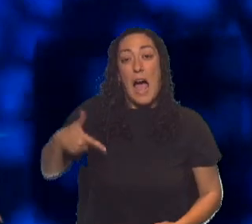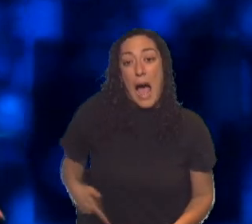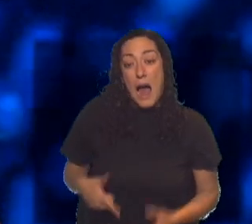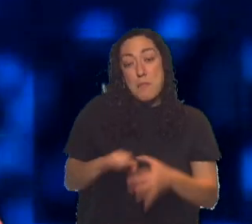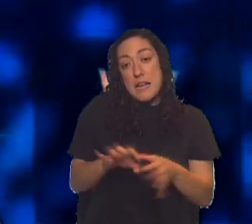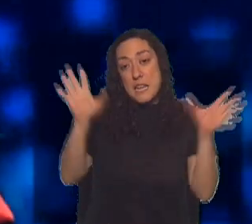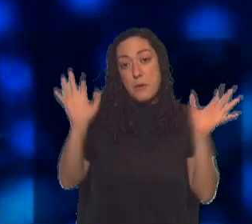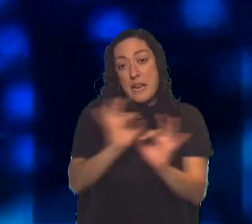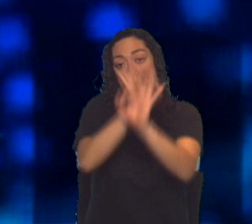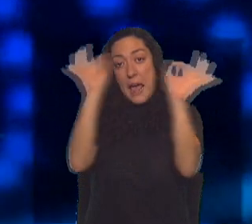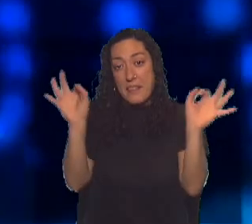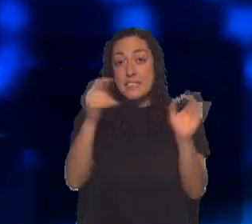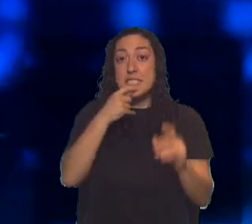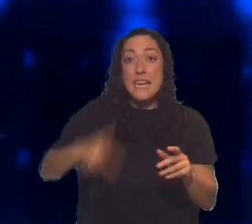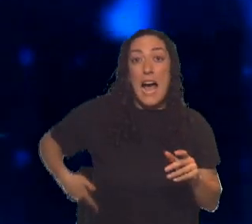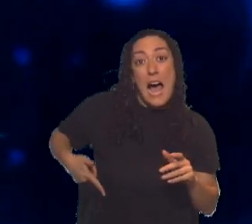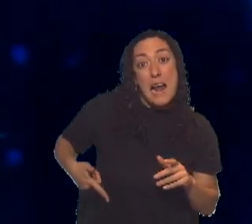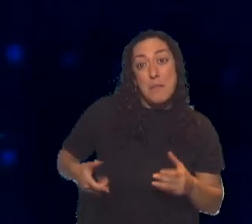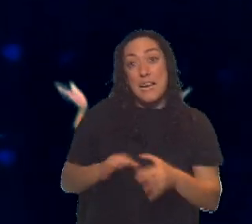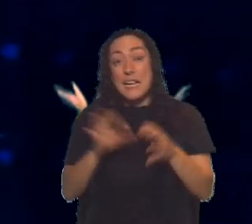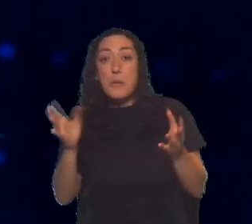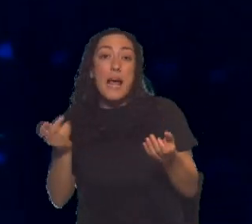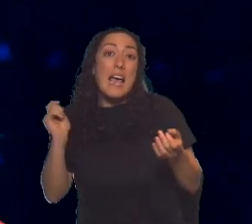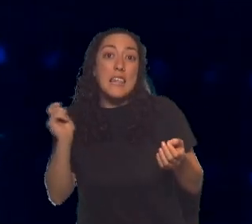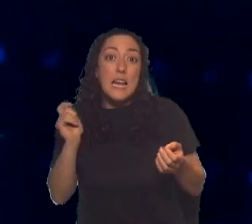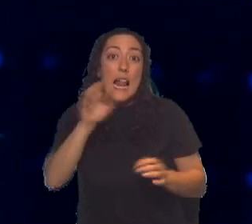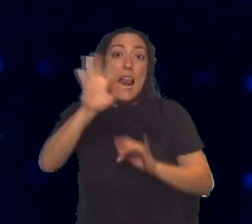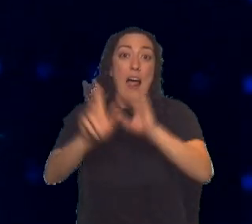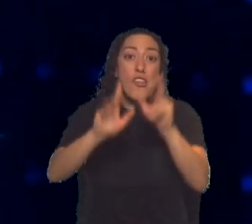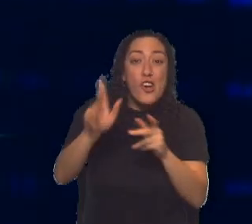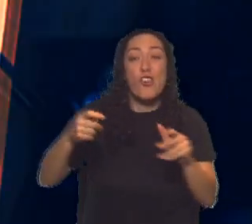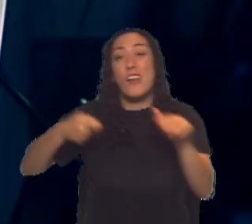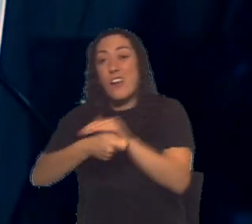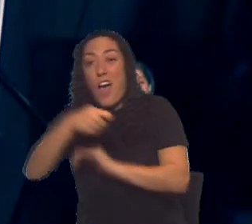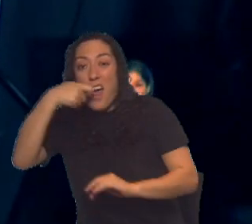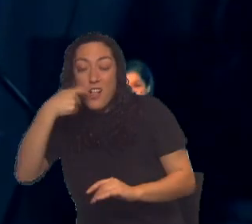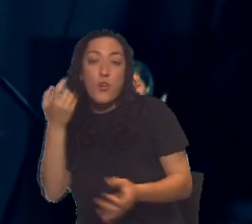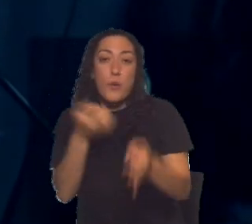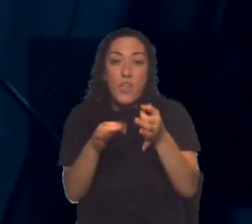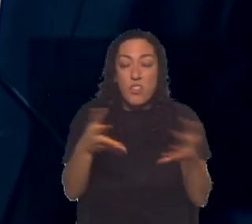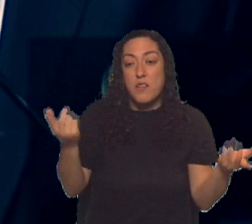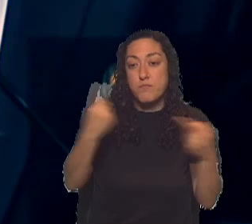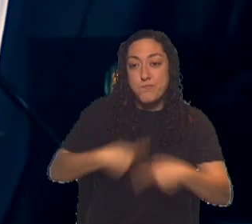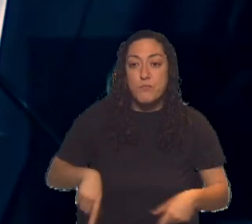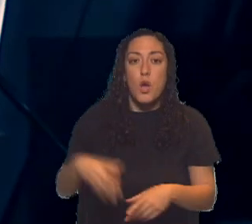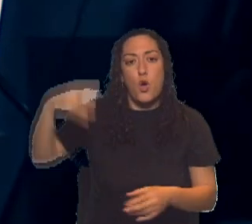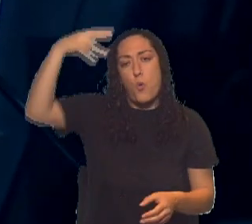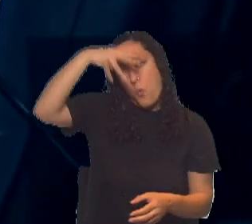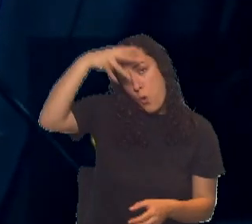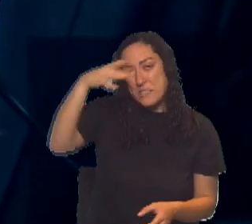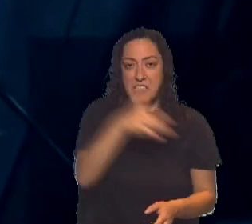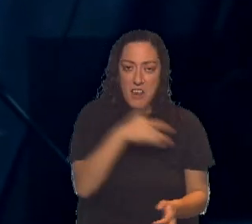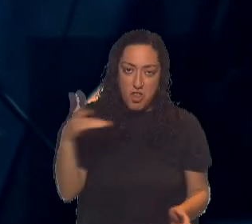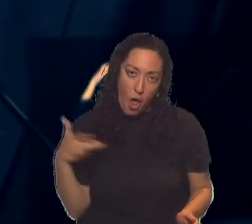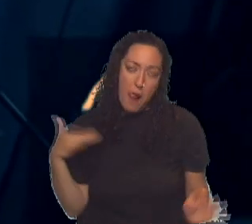vamos saben dónde cae en manos de los delincuentes de los narcotraficantes señora bulrich Lamento que de la misma